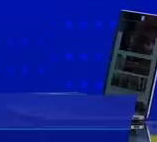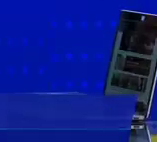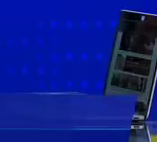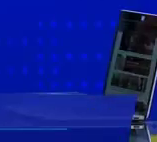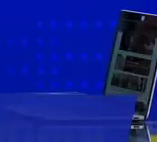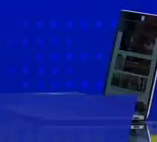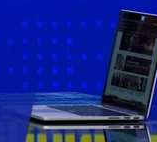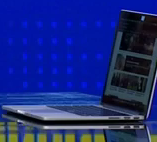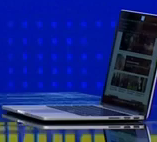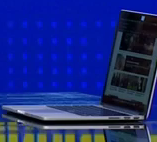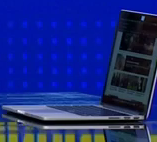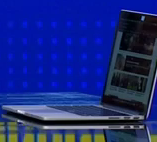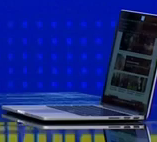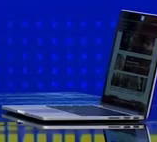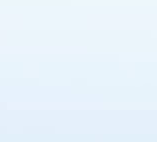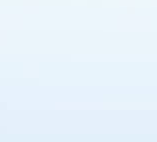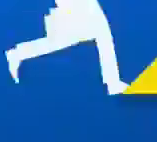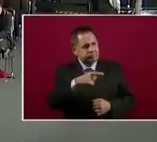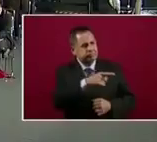Cervantes, ¿qué más nos tienes?